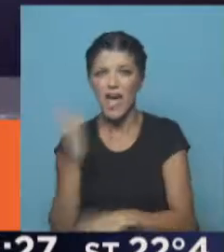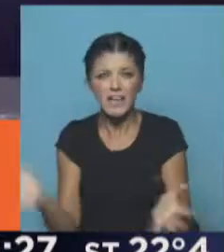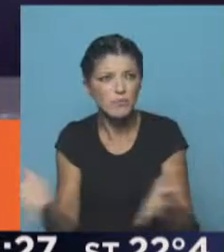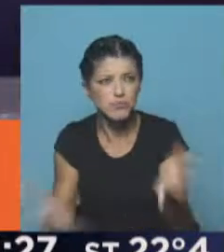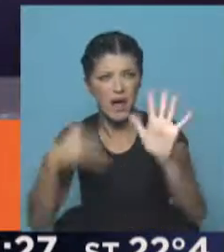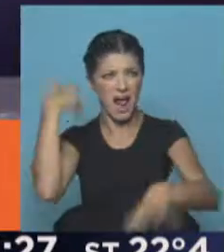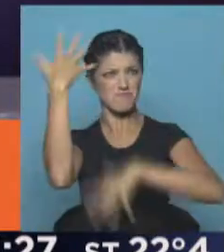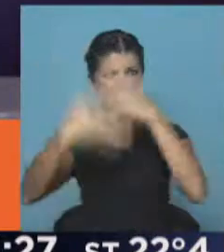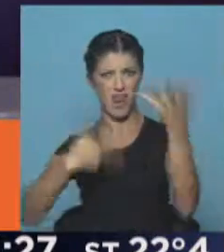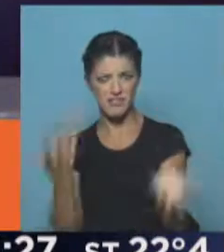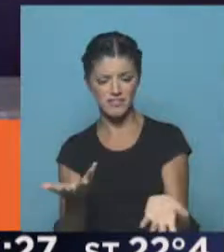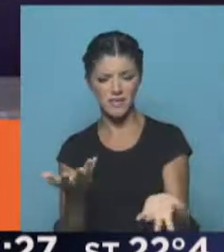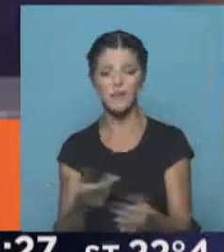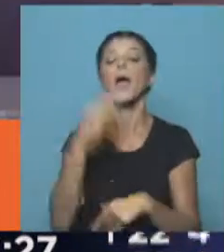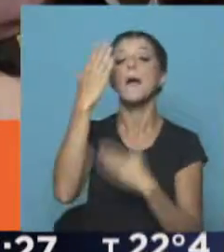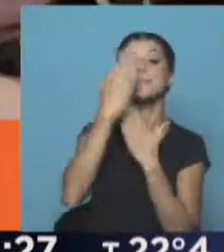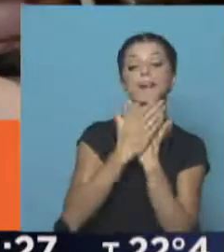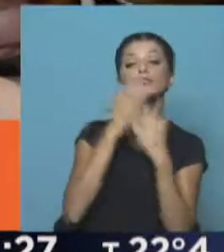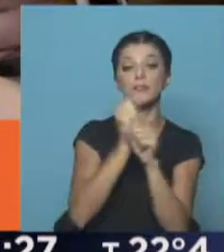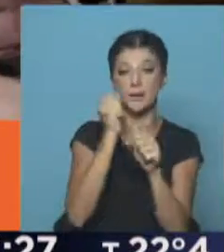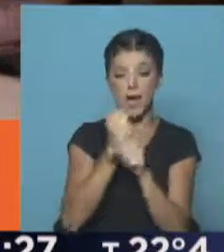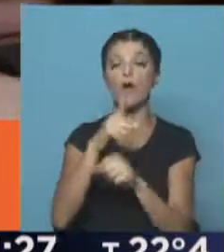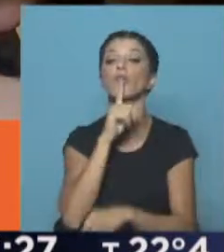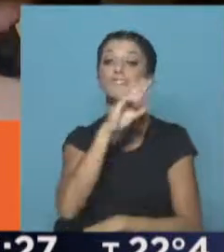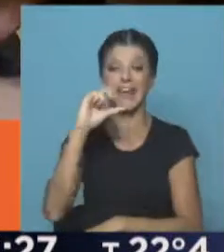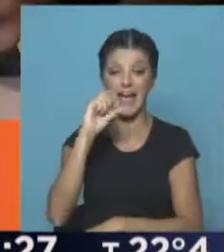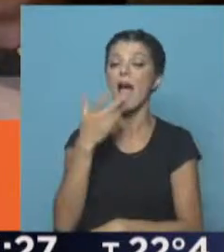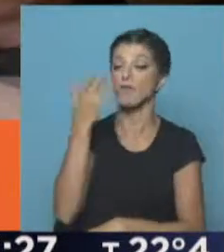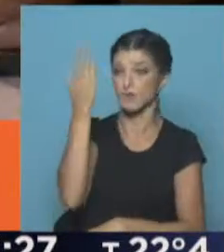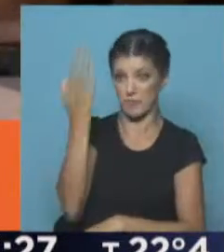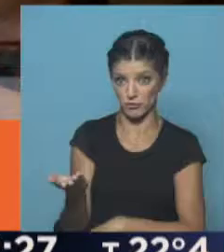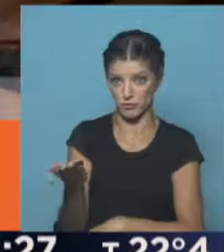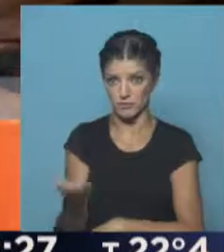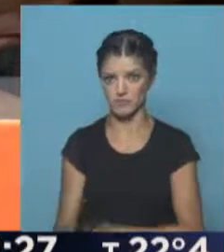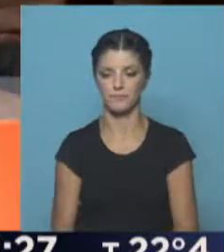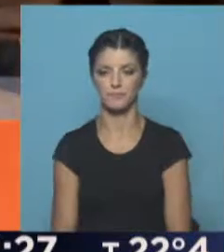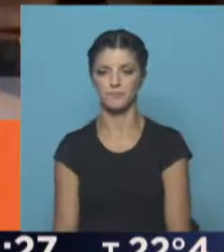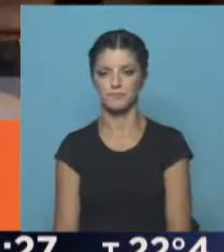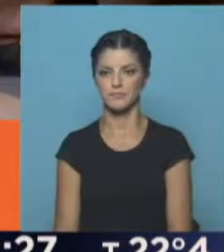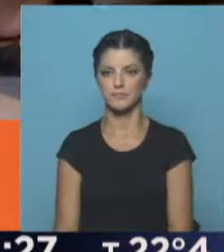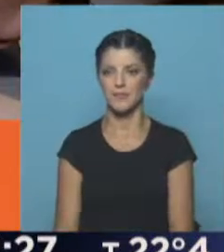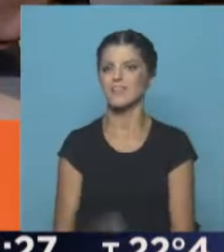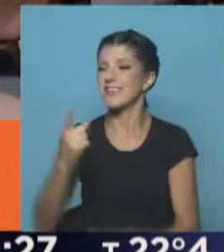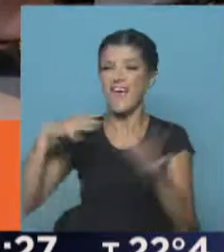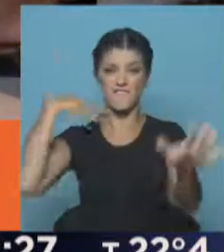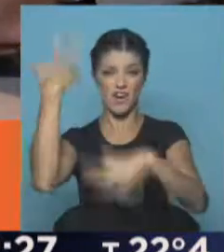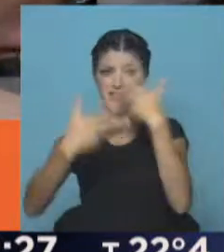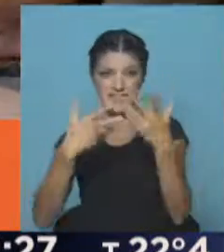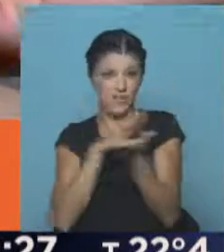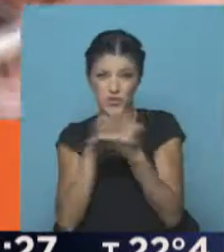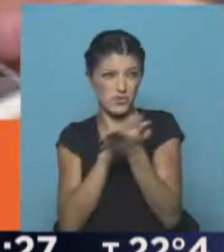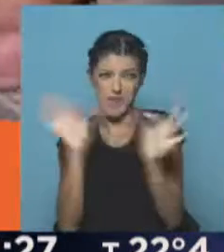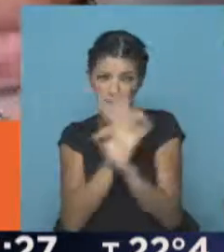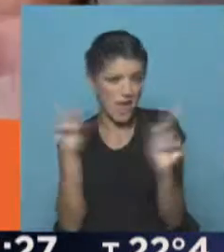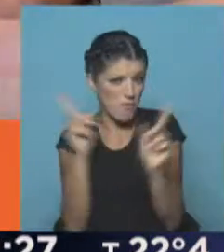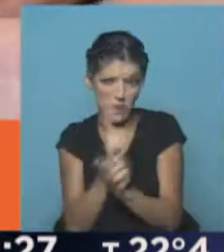delito. El ministro Triaca se refirió a los dichos de Viviani. La violencia no es la forma en la que se resuelven los problemas de los argentinos y sobre todo